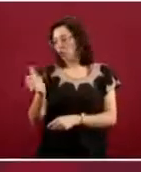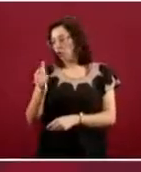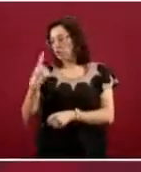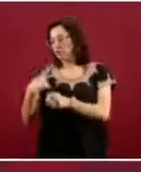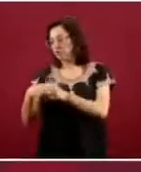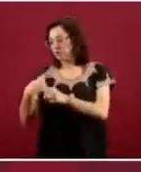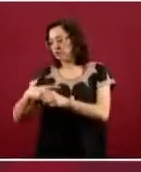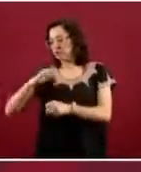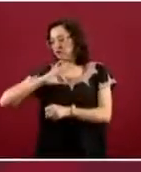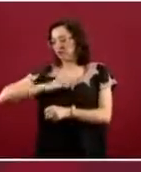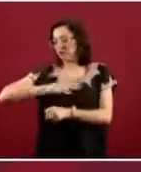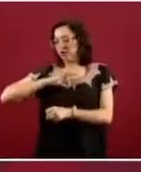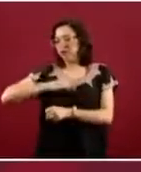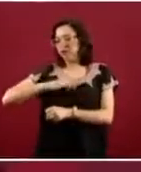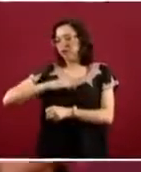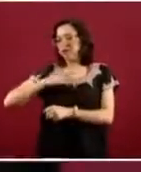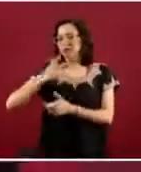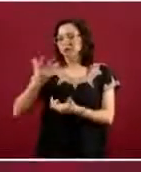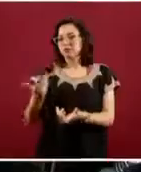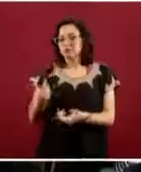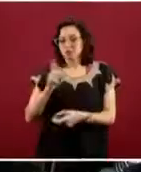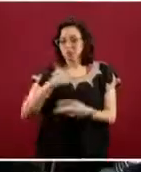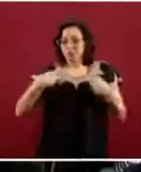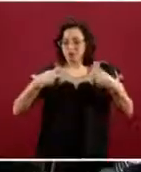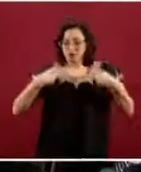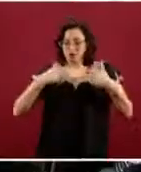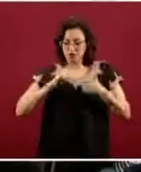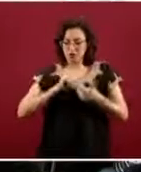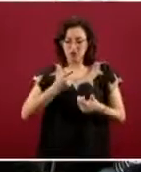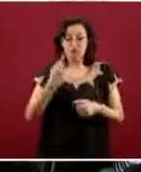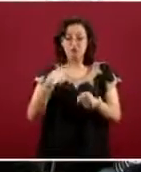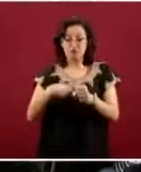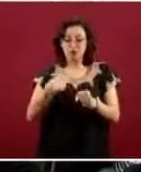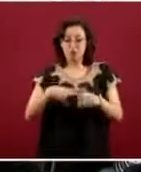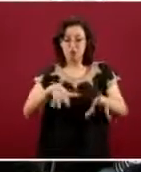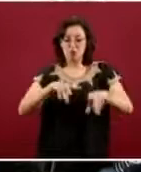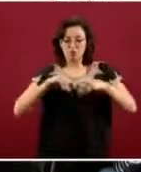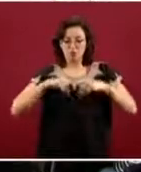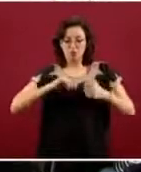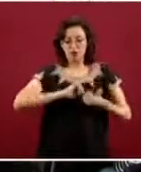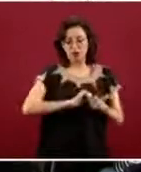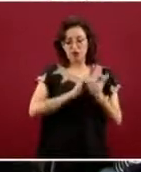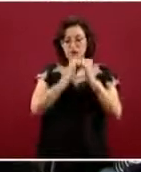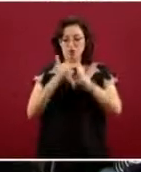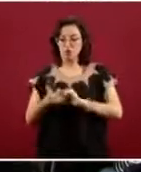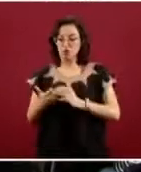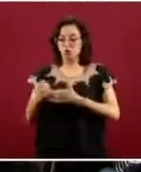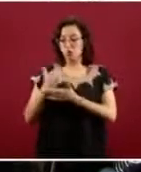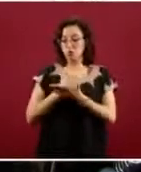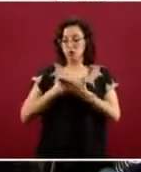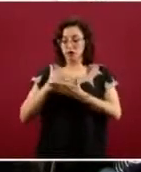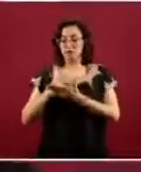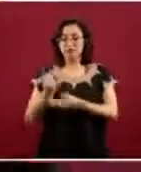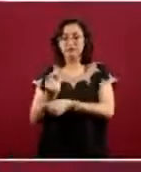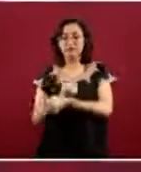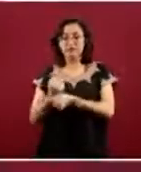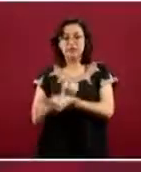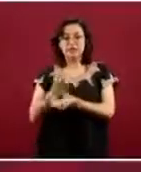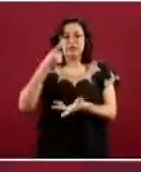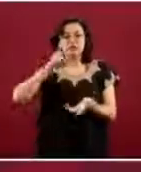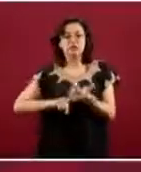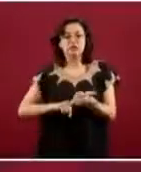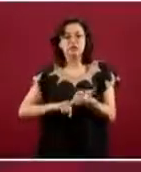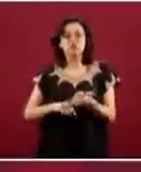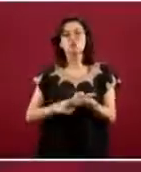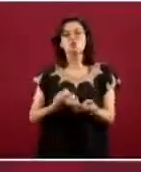infecciosas ha existido la idea de que quien ya se recuperó de la enfermedad se le toma plasma y el plasma mismo contiene los